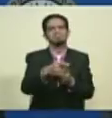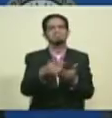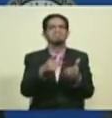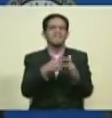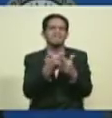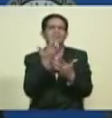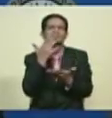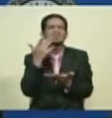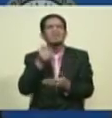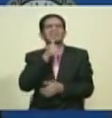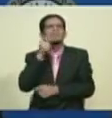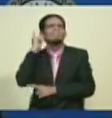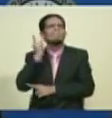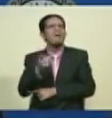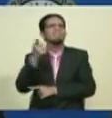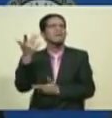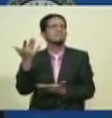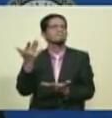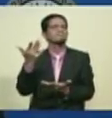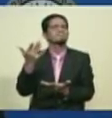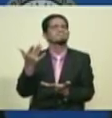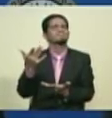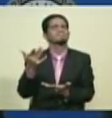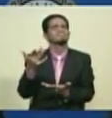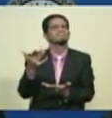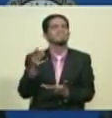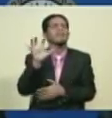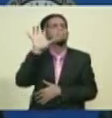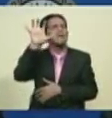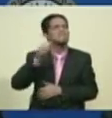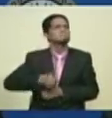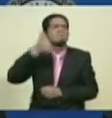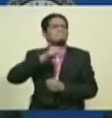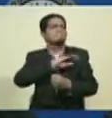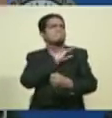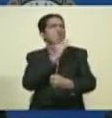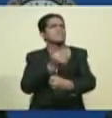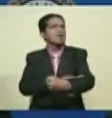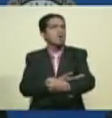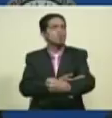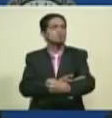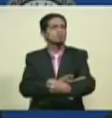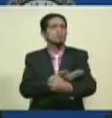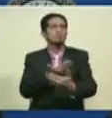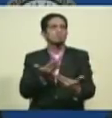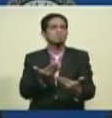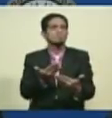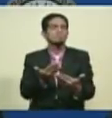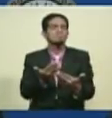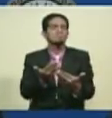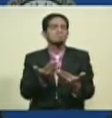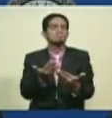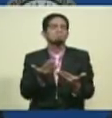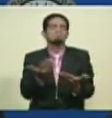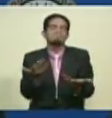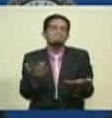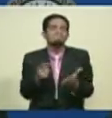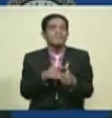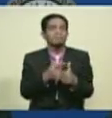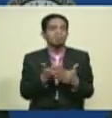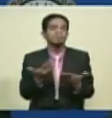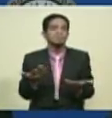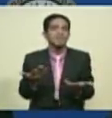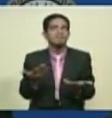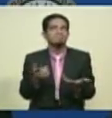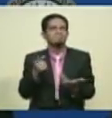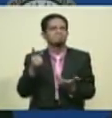más potentes que haya conocido la humanidad y al país más poderoso económicamente, y además estamos en la zona de influencia de ese país.